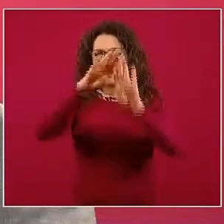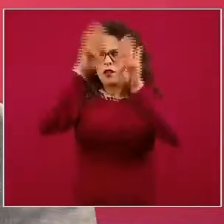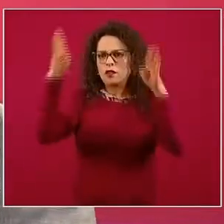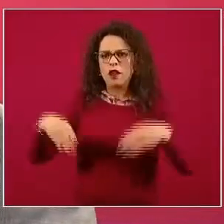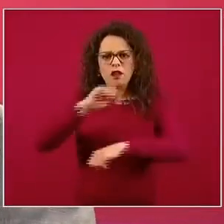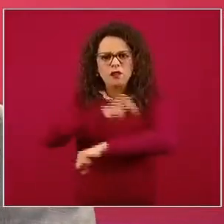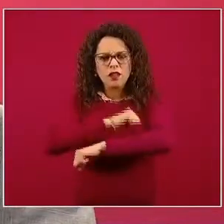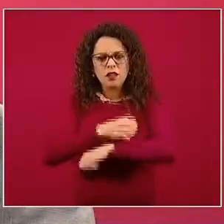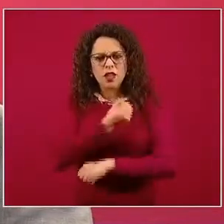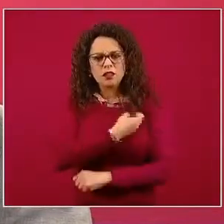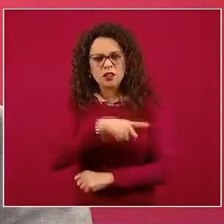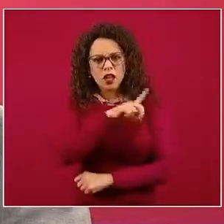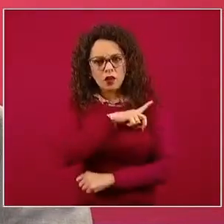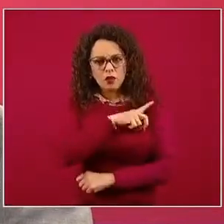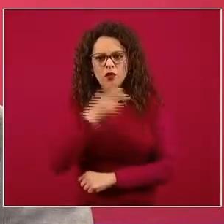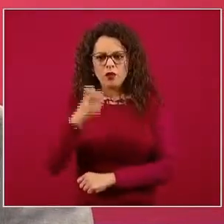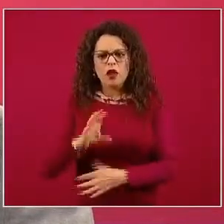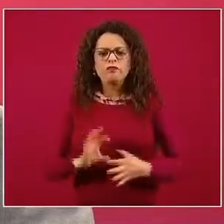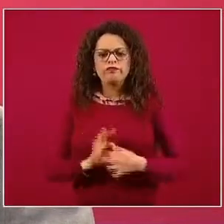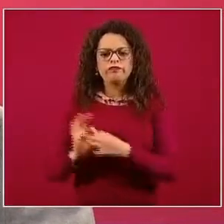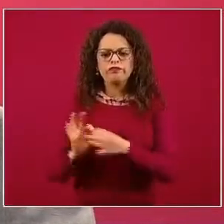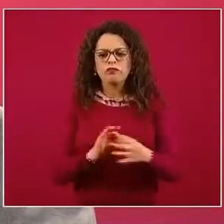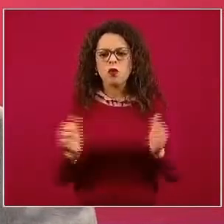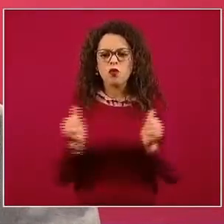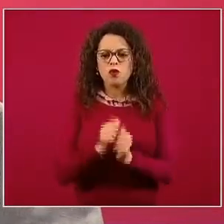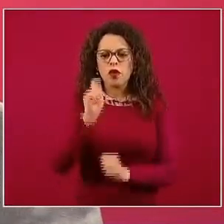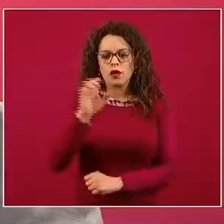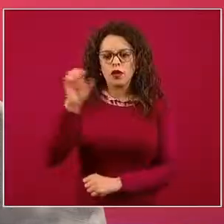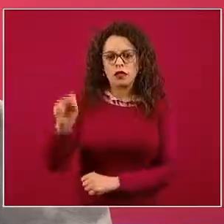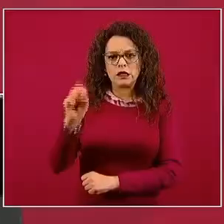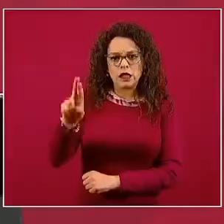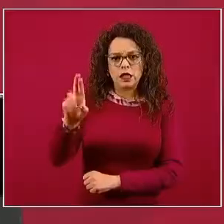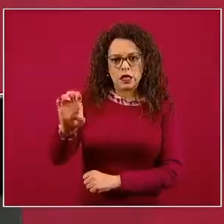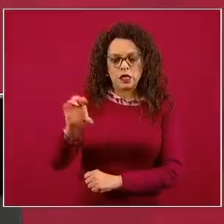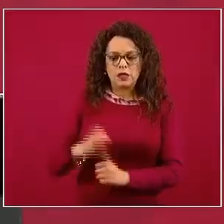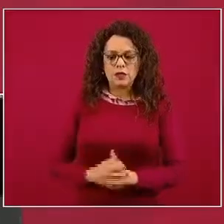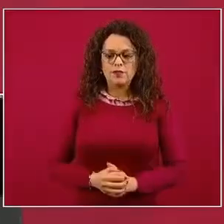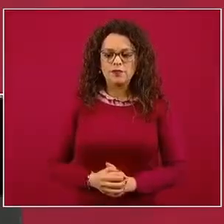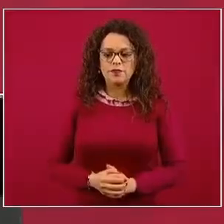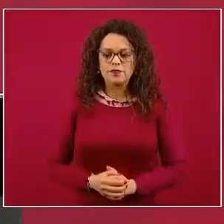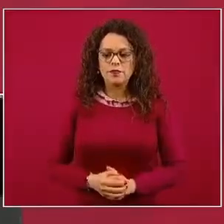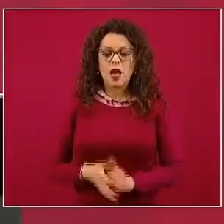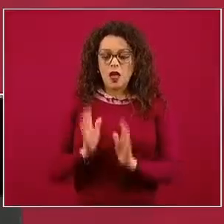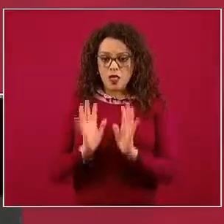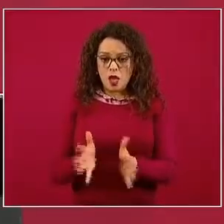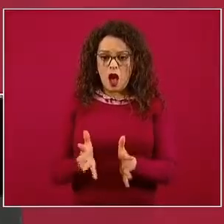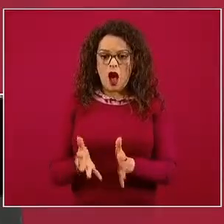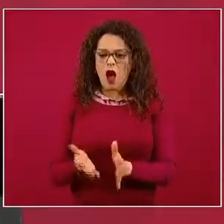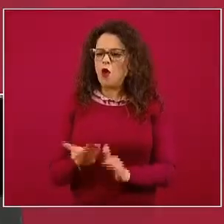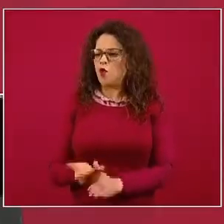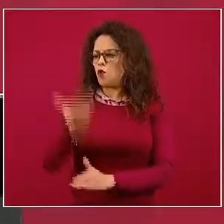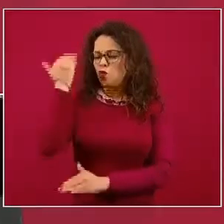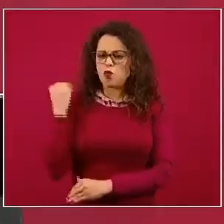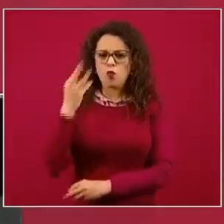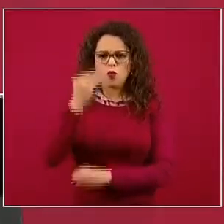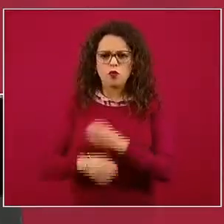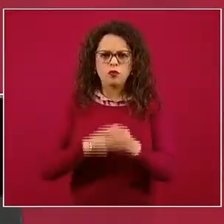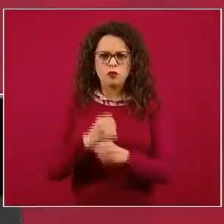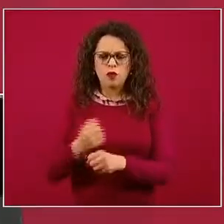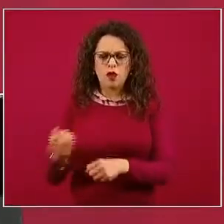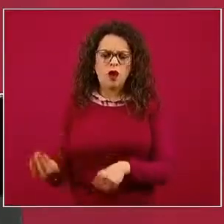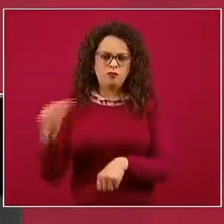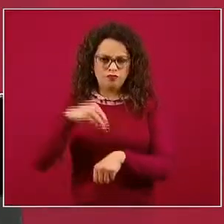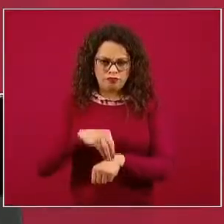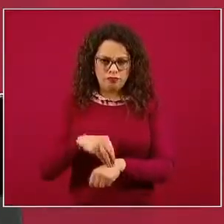Secretaría de Salud en colaboración con la Secretaría de Relaciones Exteriores, que fue establecido ya hace muchos años, desde el año